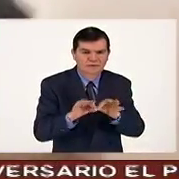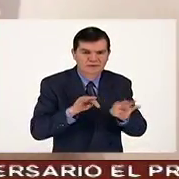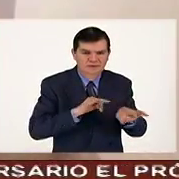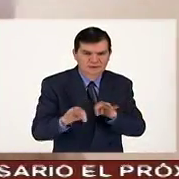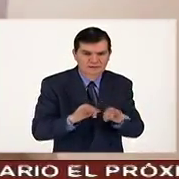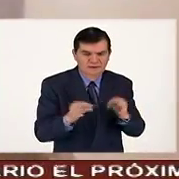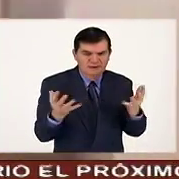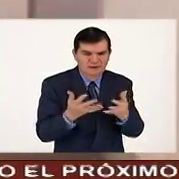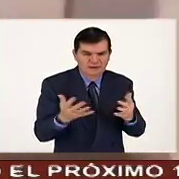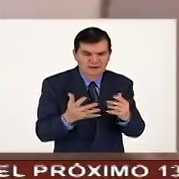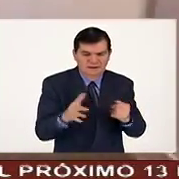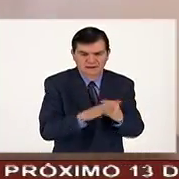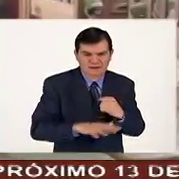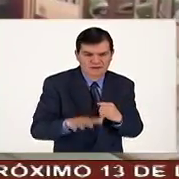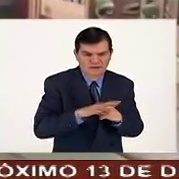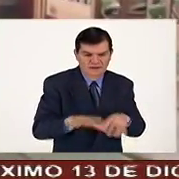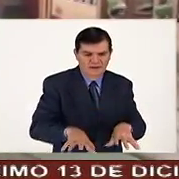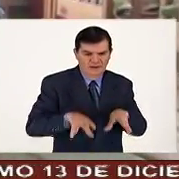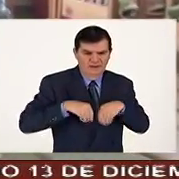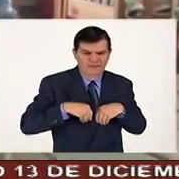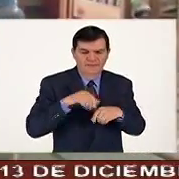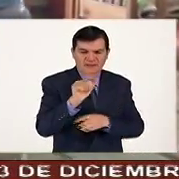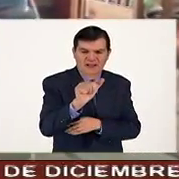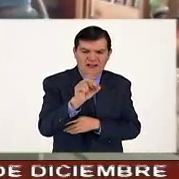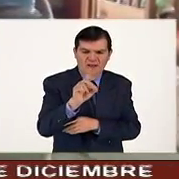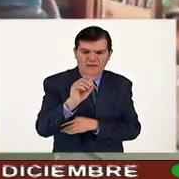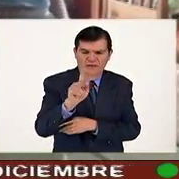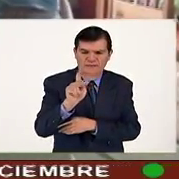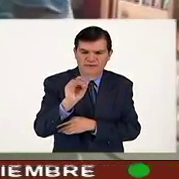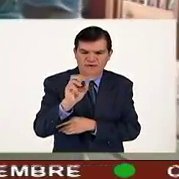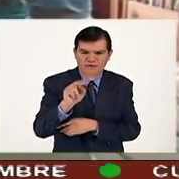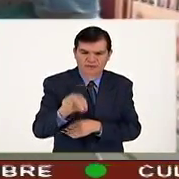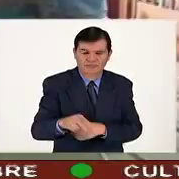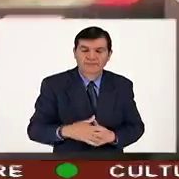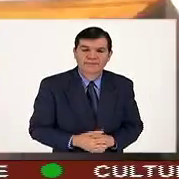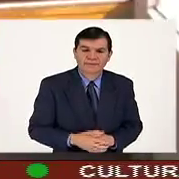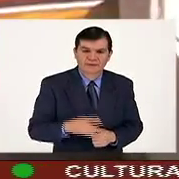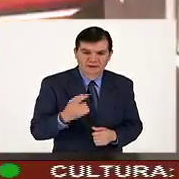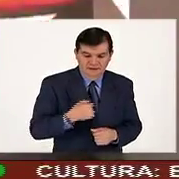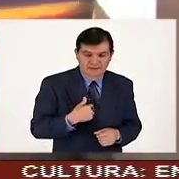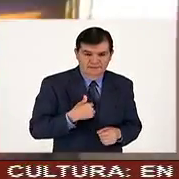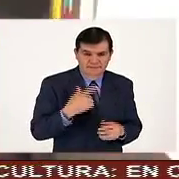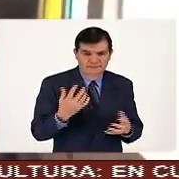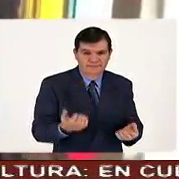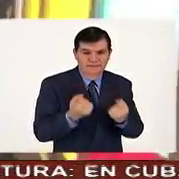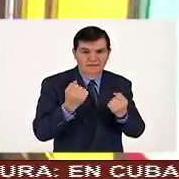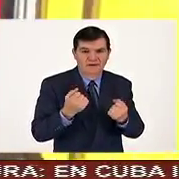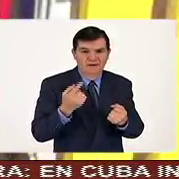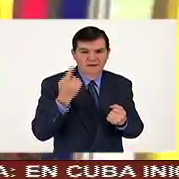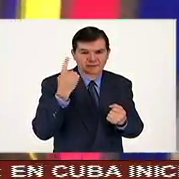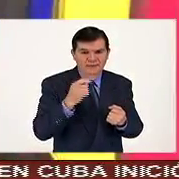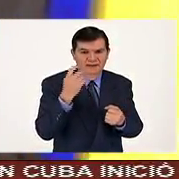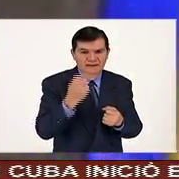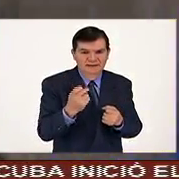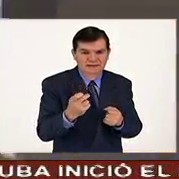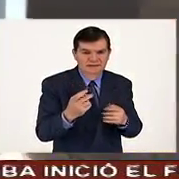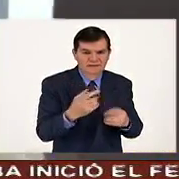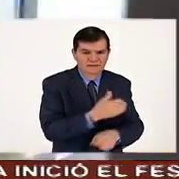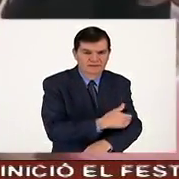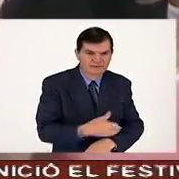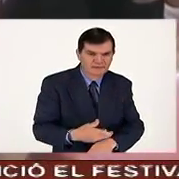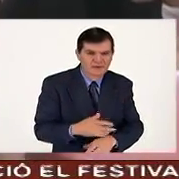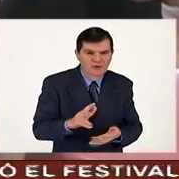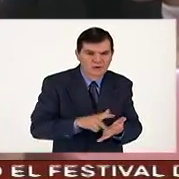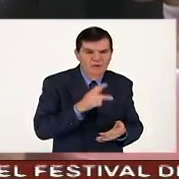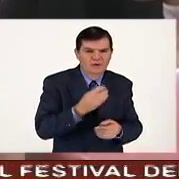labor que se hace en el ámbito de la adopción. Pues la recuperación más que nada pues de este círculo familiar de